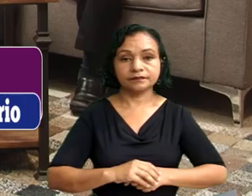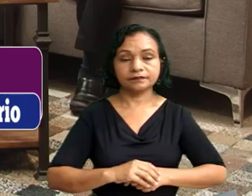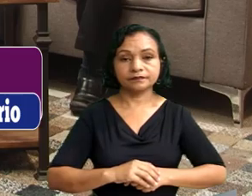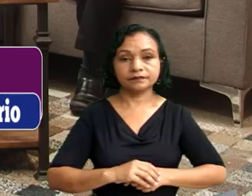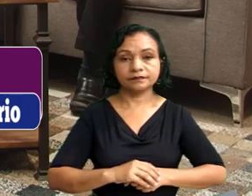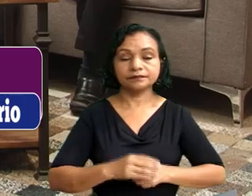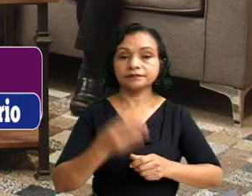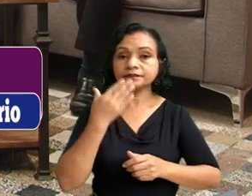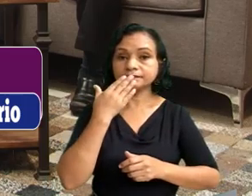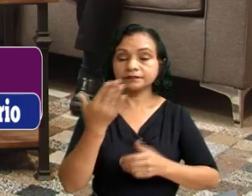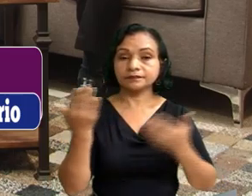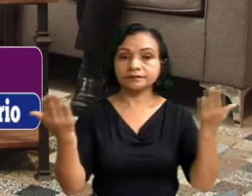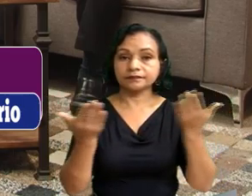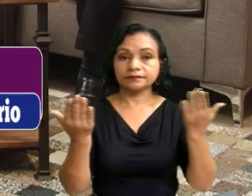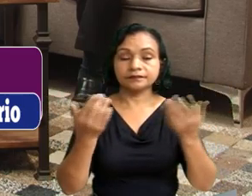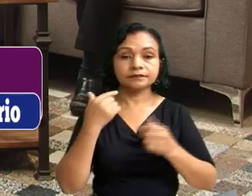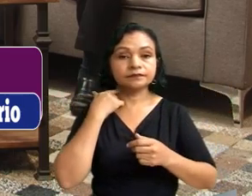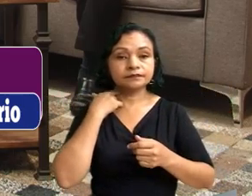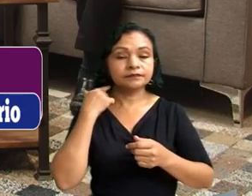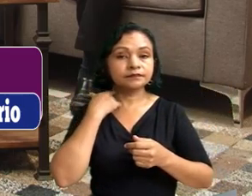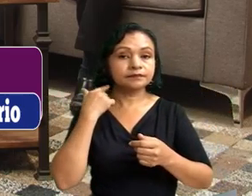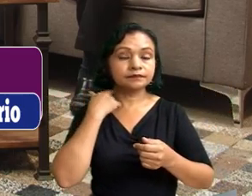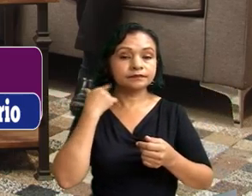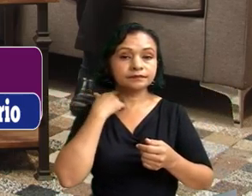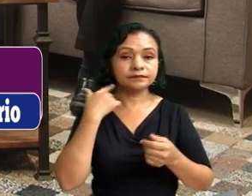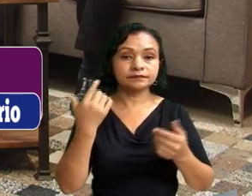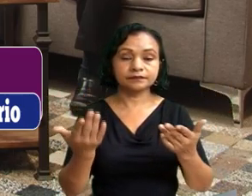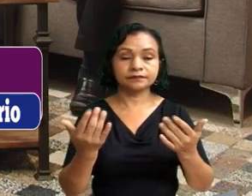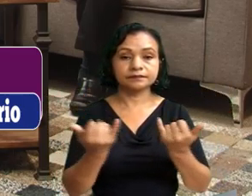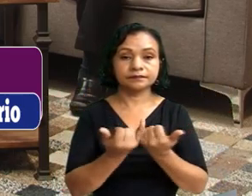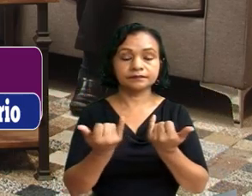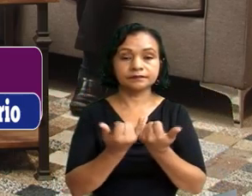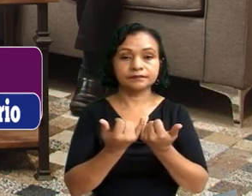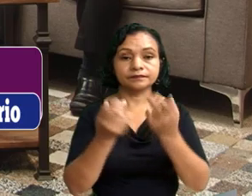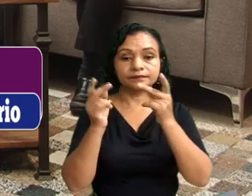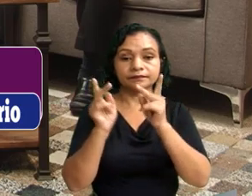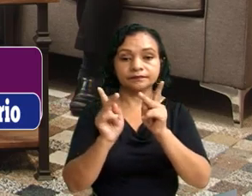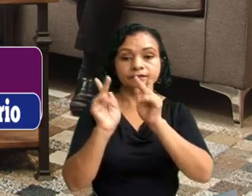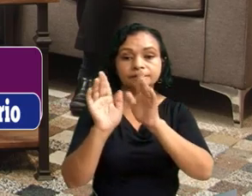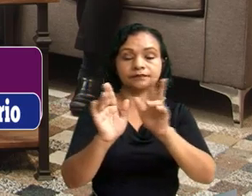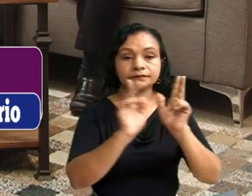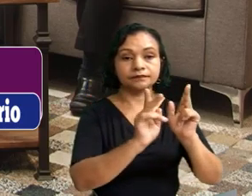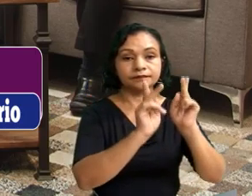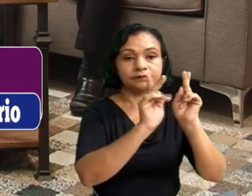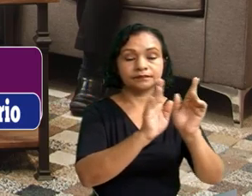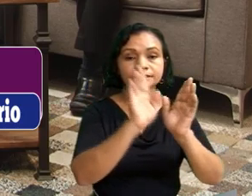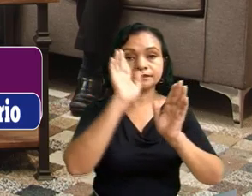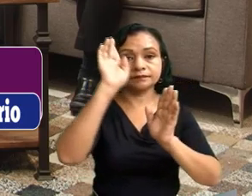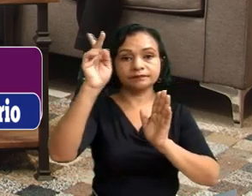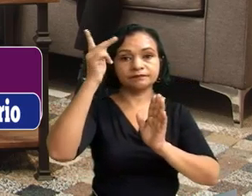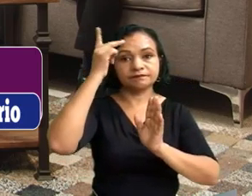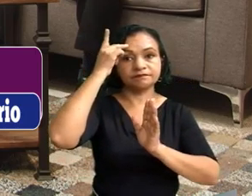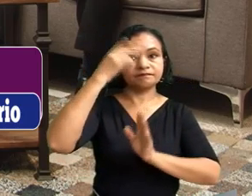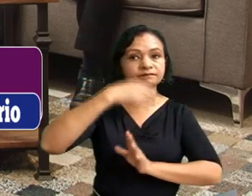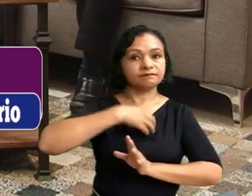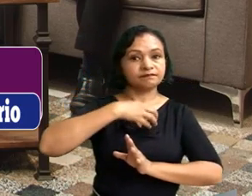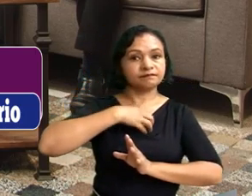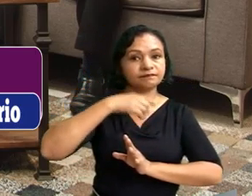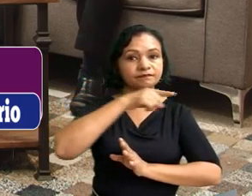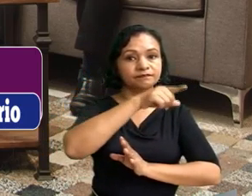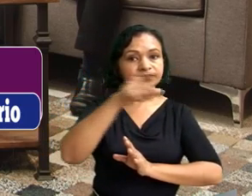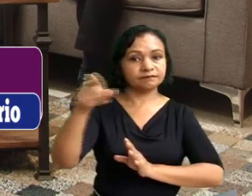pero bueno siempre hay los que piensan en intereses personales y en intereses politiqueros hay